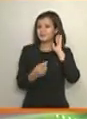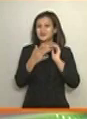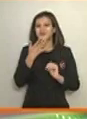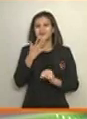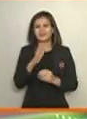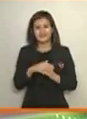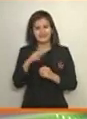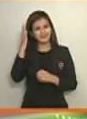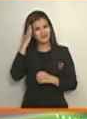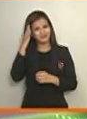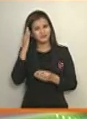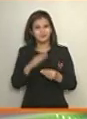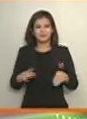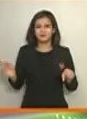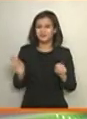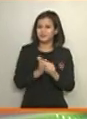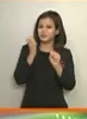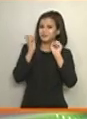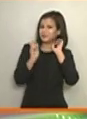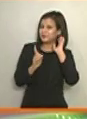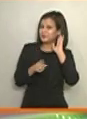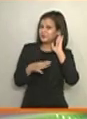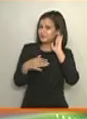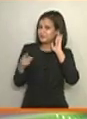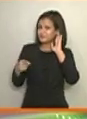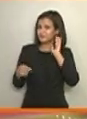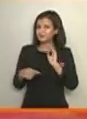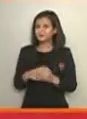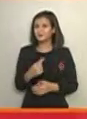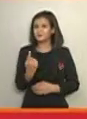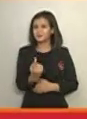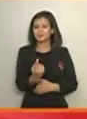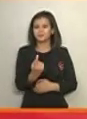mucha suerte. Conoceremos el número afortunado.